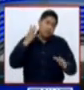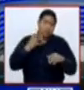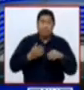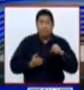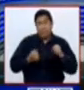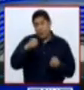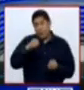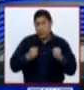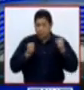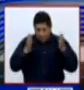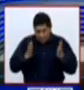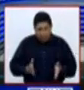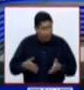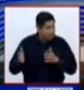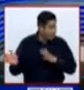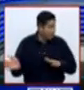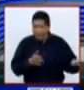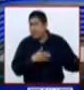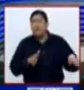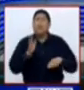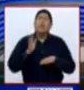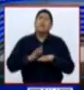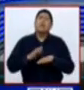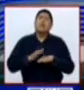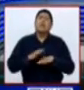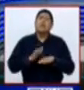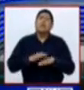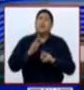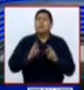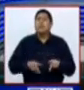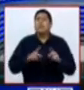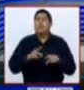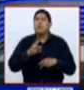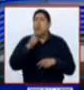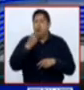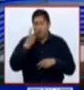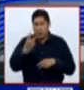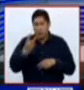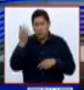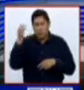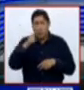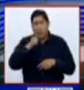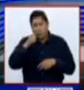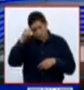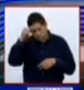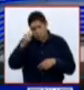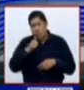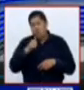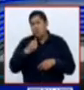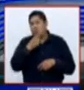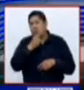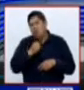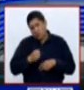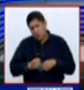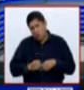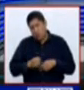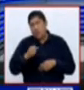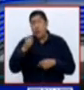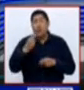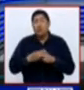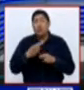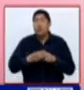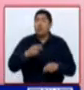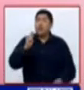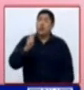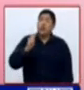los transportistas. Bueno, vamos a hacer también un llamado a la ciudadanía. Quienes hayan visto a esa adulta mayor, la están buscando, y es Tomasa